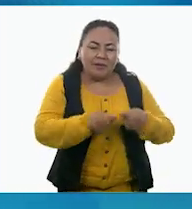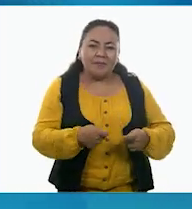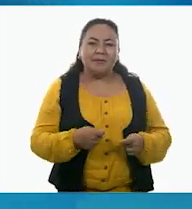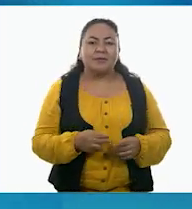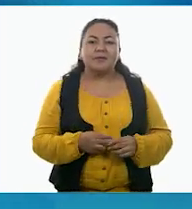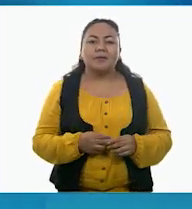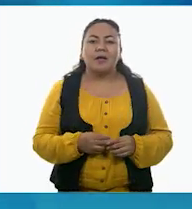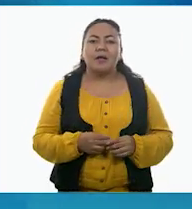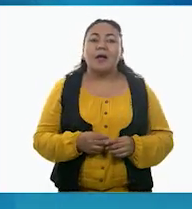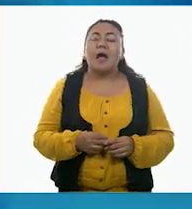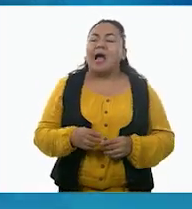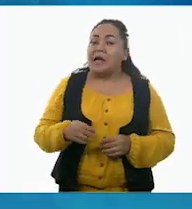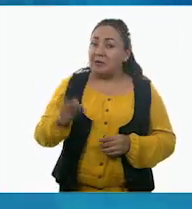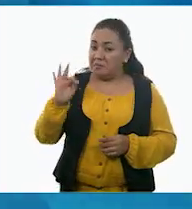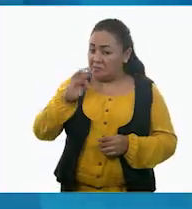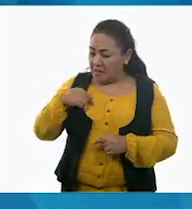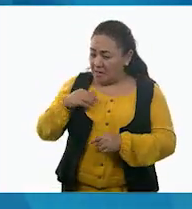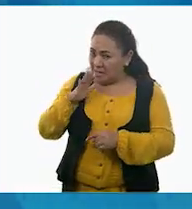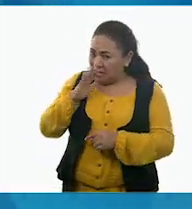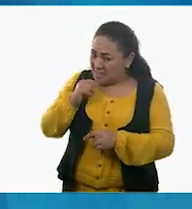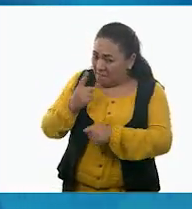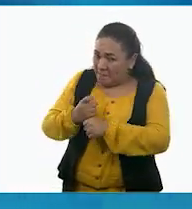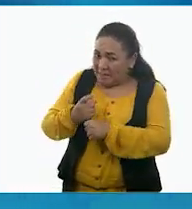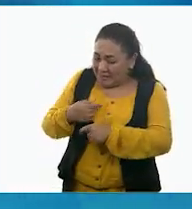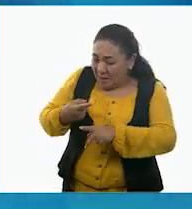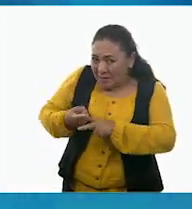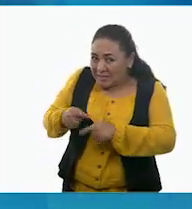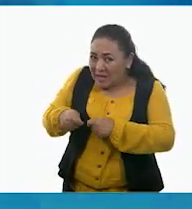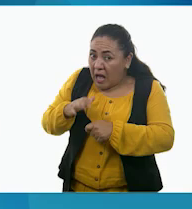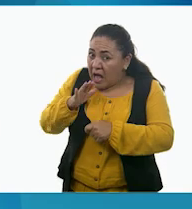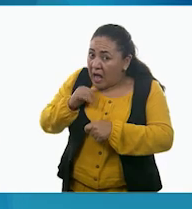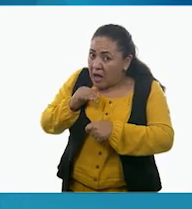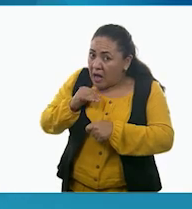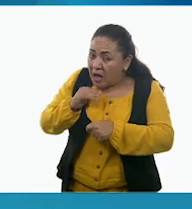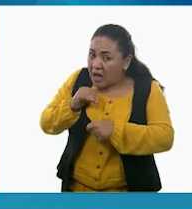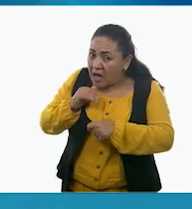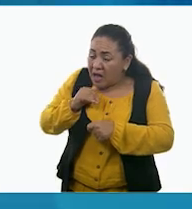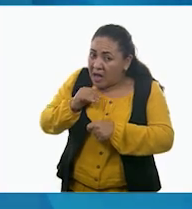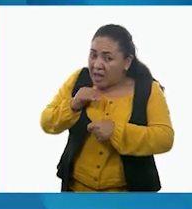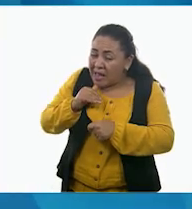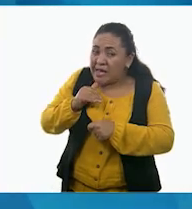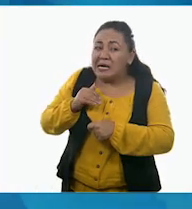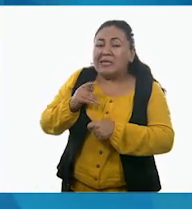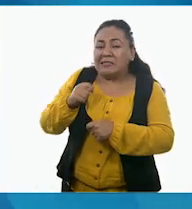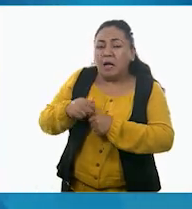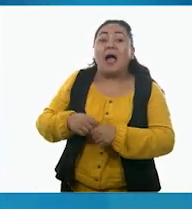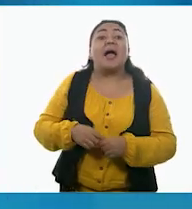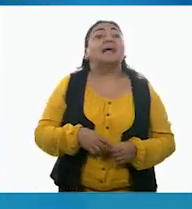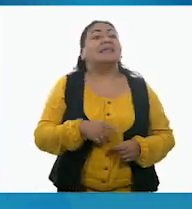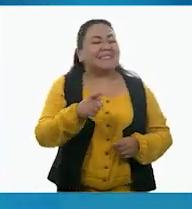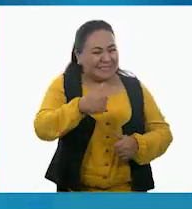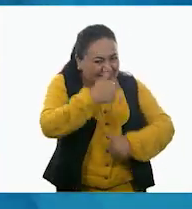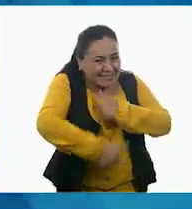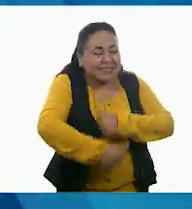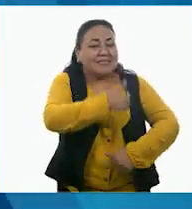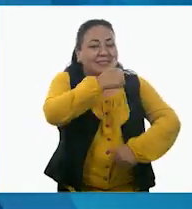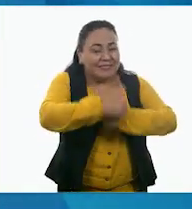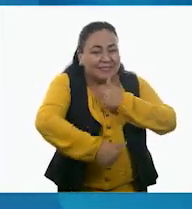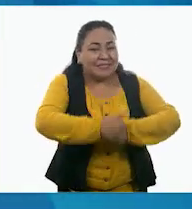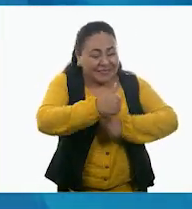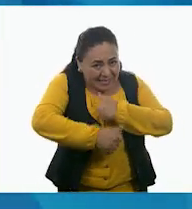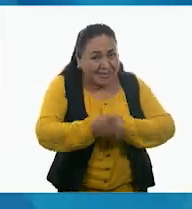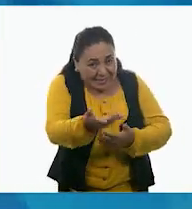¡Tlaxcopa! ¡Amo tigüeli titlatlani! ¡Silleyeco! ¡Silleyeco! ¡Guau!